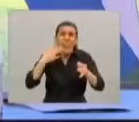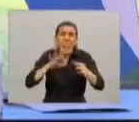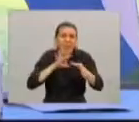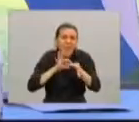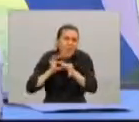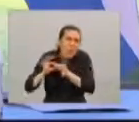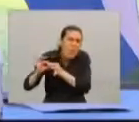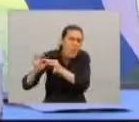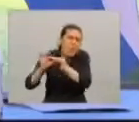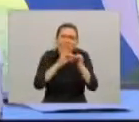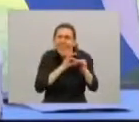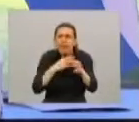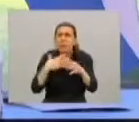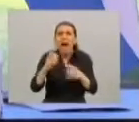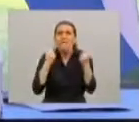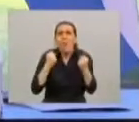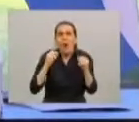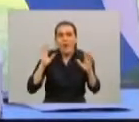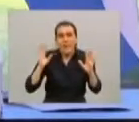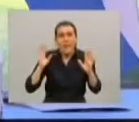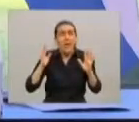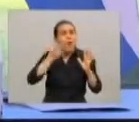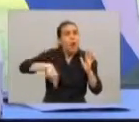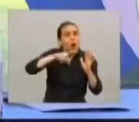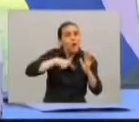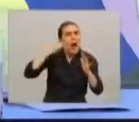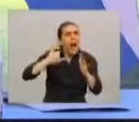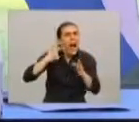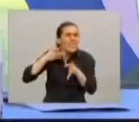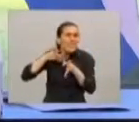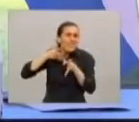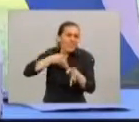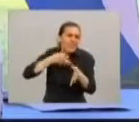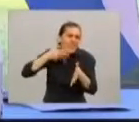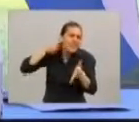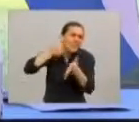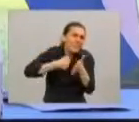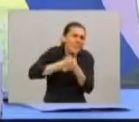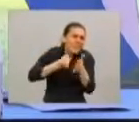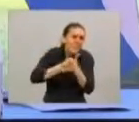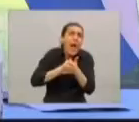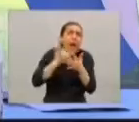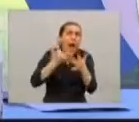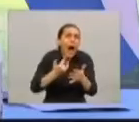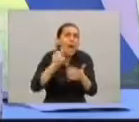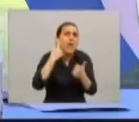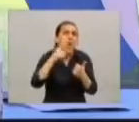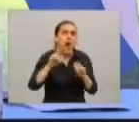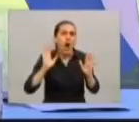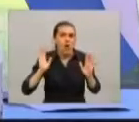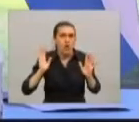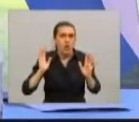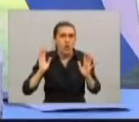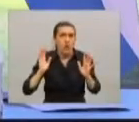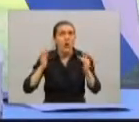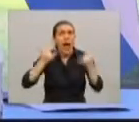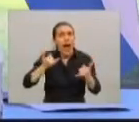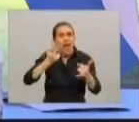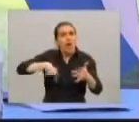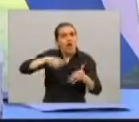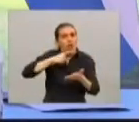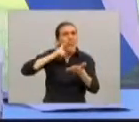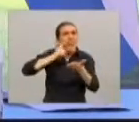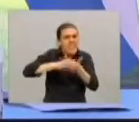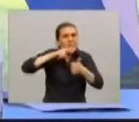cuestiones subjetivas, los intendentes que ven las cuestiones sociales en los municipios, ahí se arma la complejidad. Y uno dice, ¿qué saber puede tener